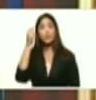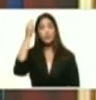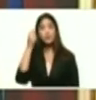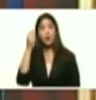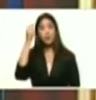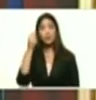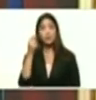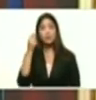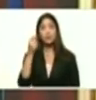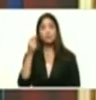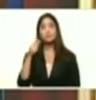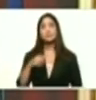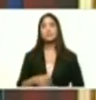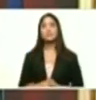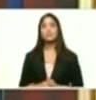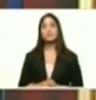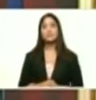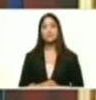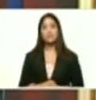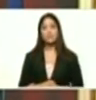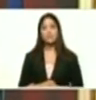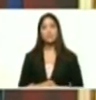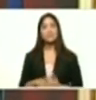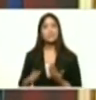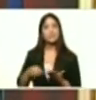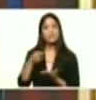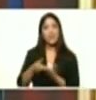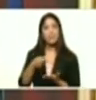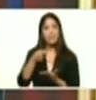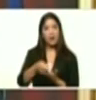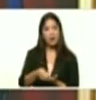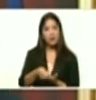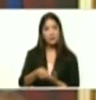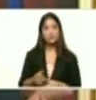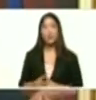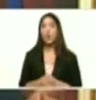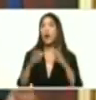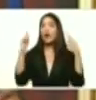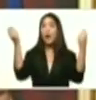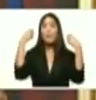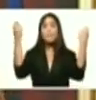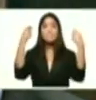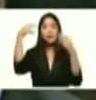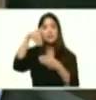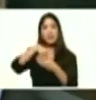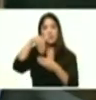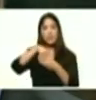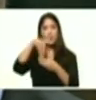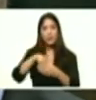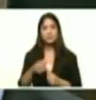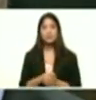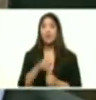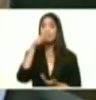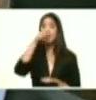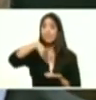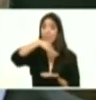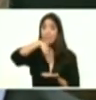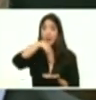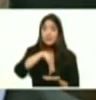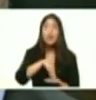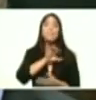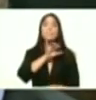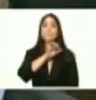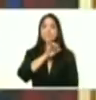Cabello Rondón financiaron toda la campaña electoral de esta derecha desde Miami los